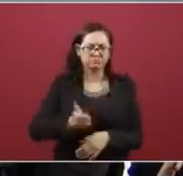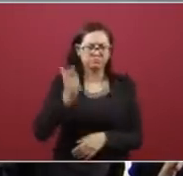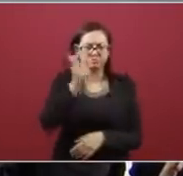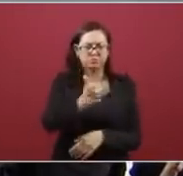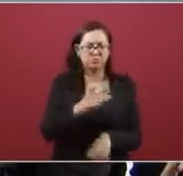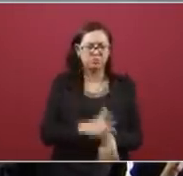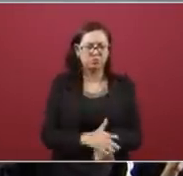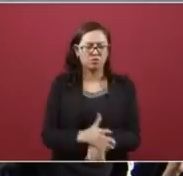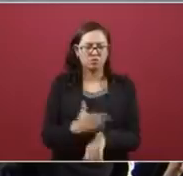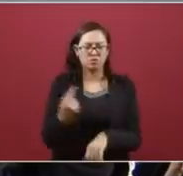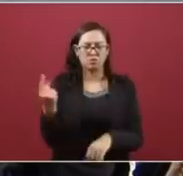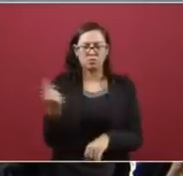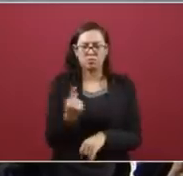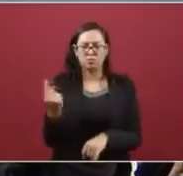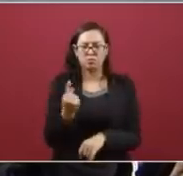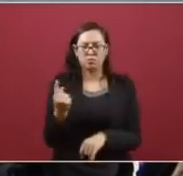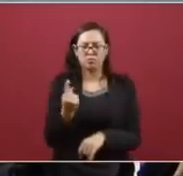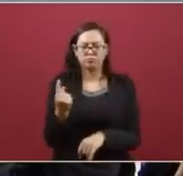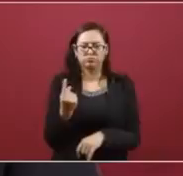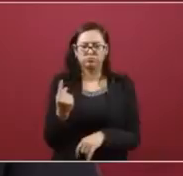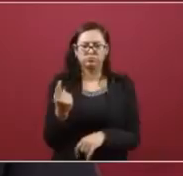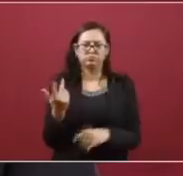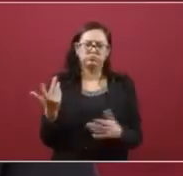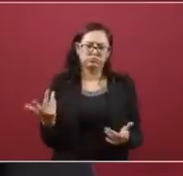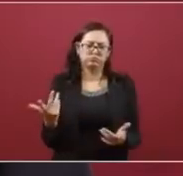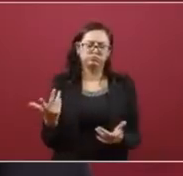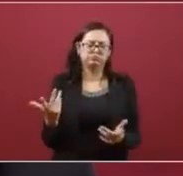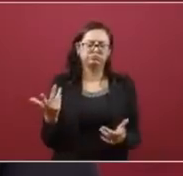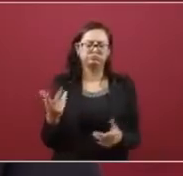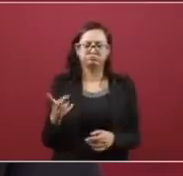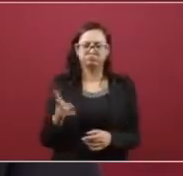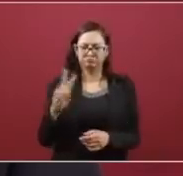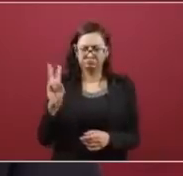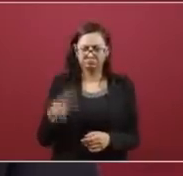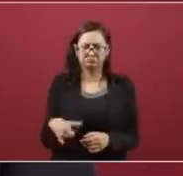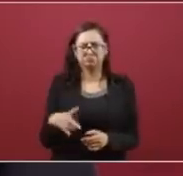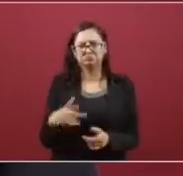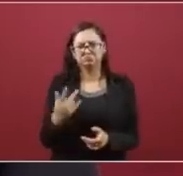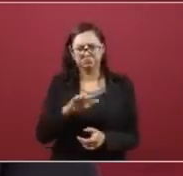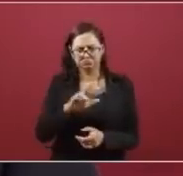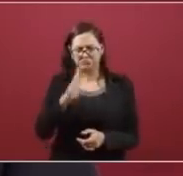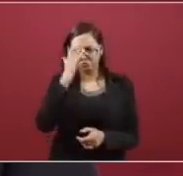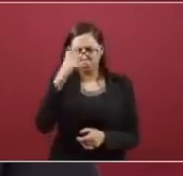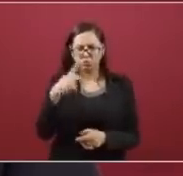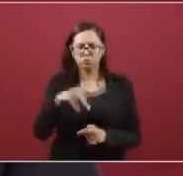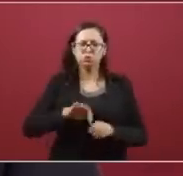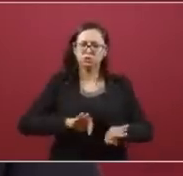¿Por qué? Es un reconocimiento al trabajo